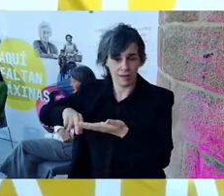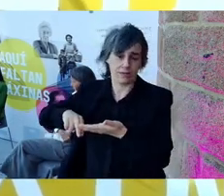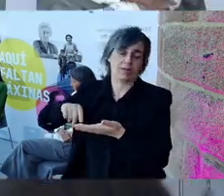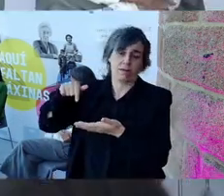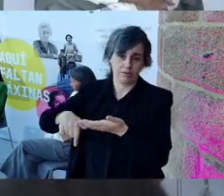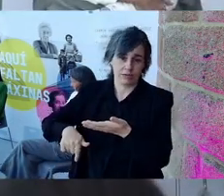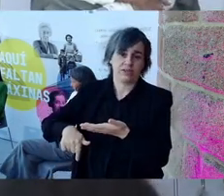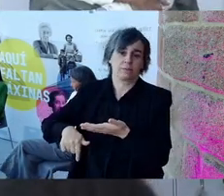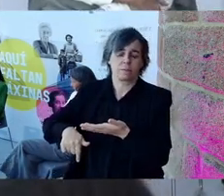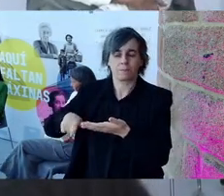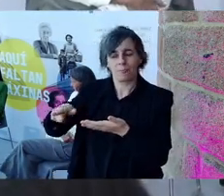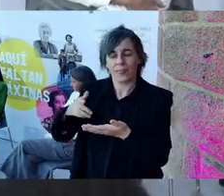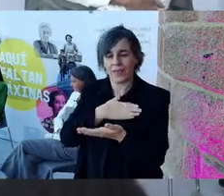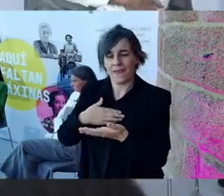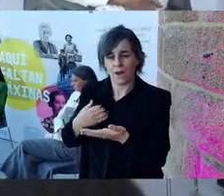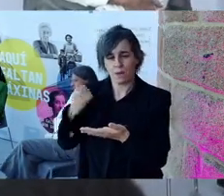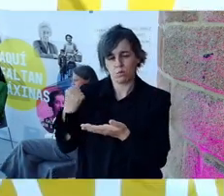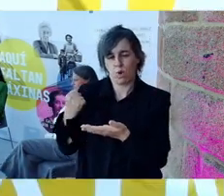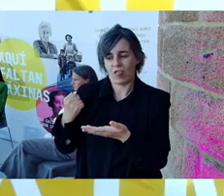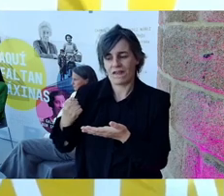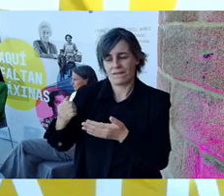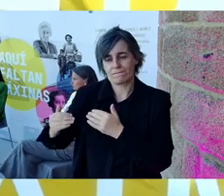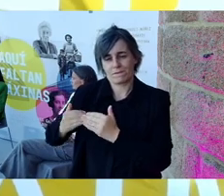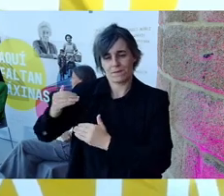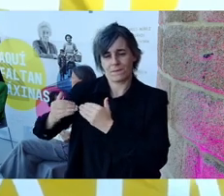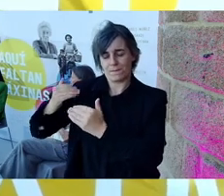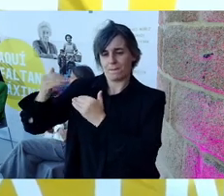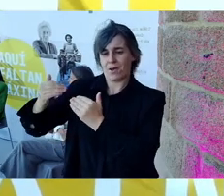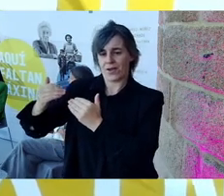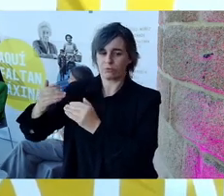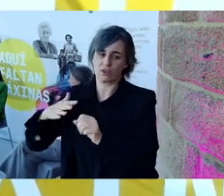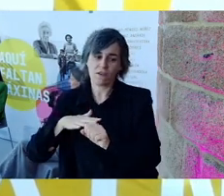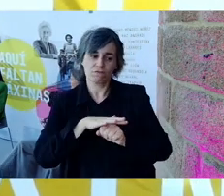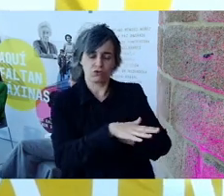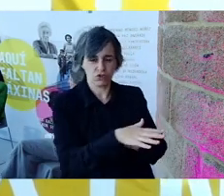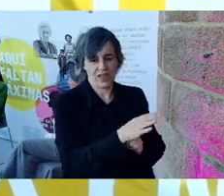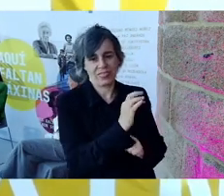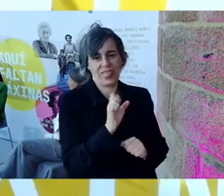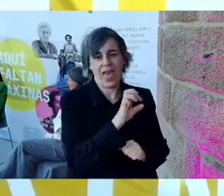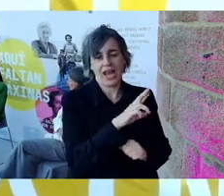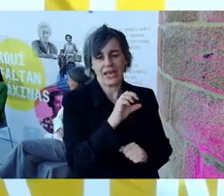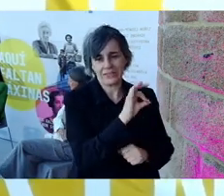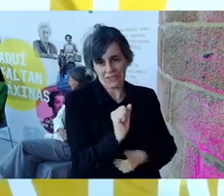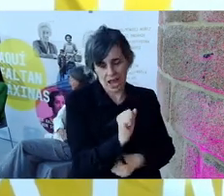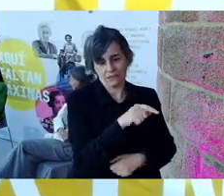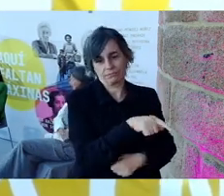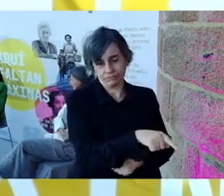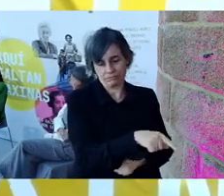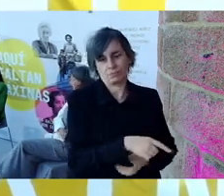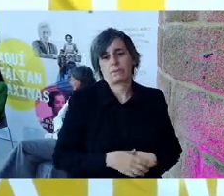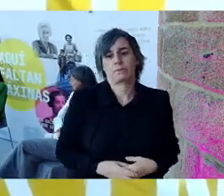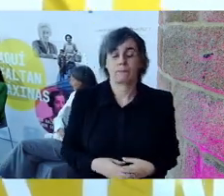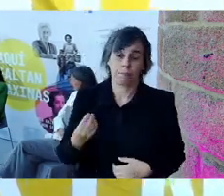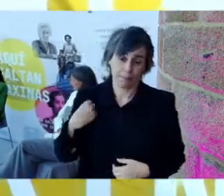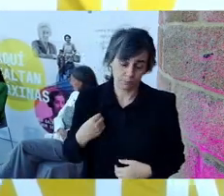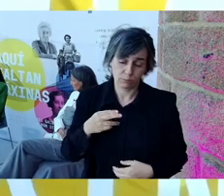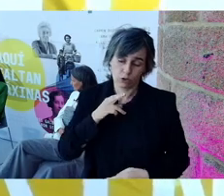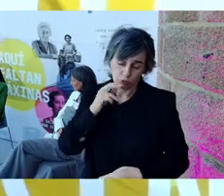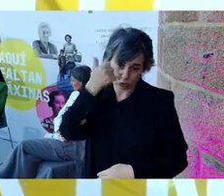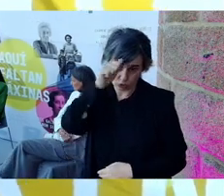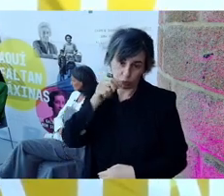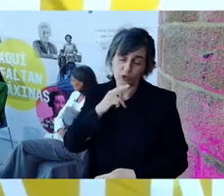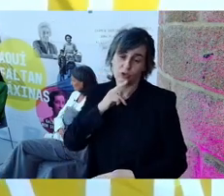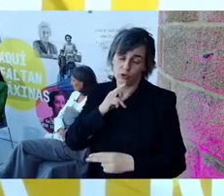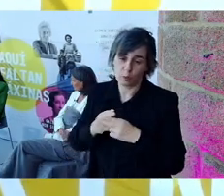por aumentar sus cotas de poder dentro del territorio. Y este Pedro Froilaz